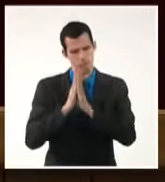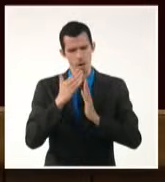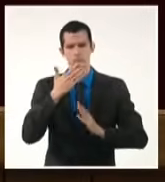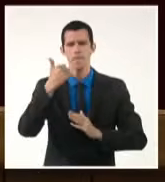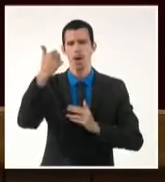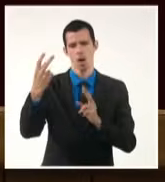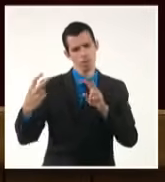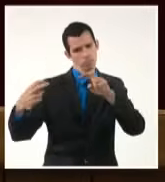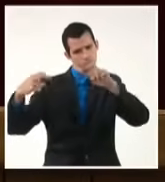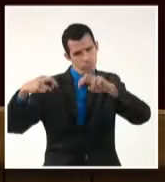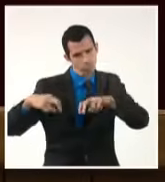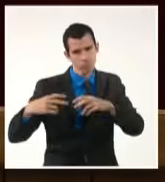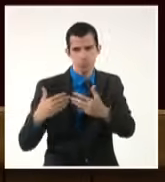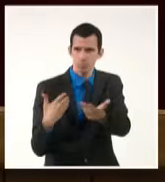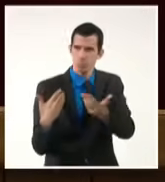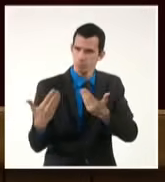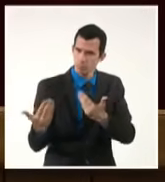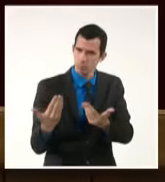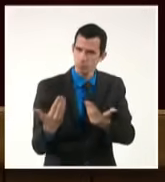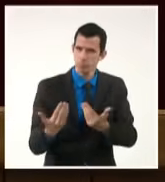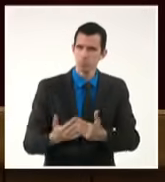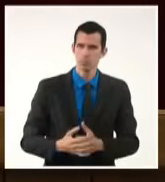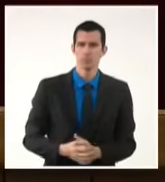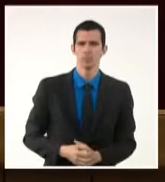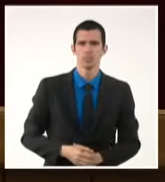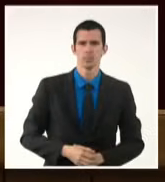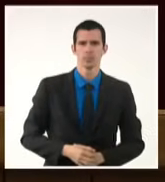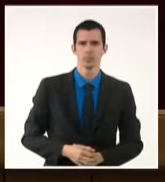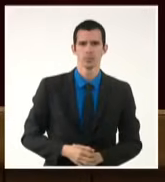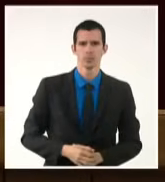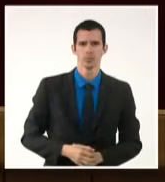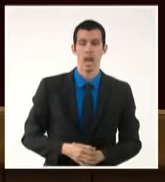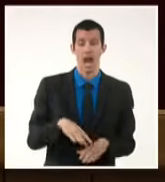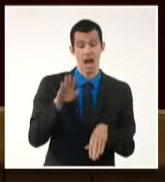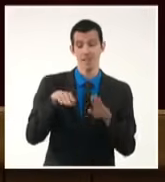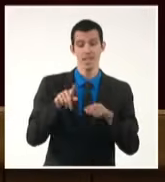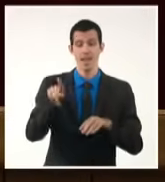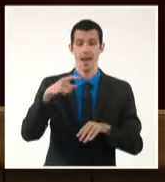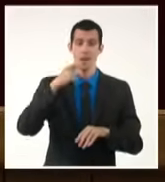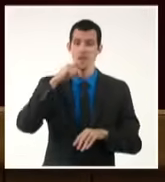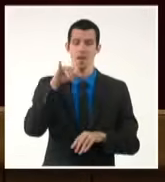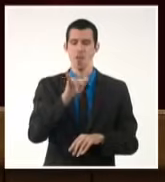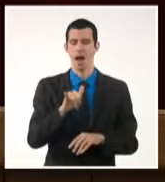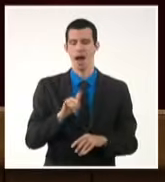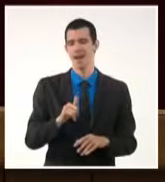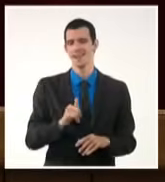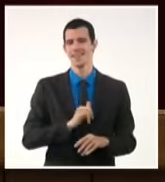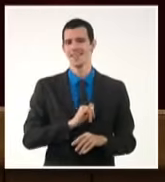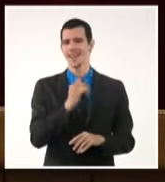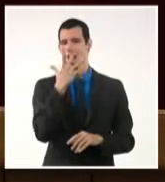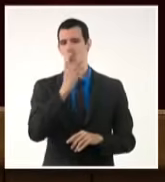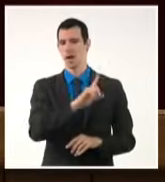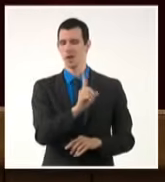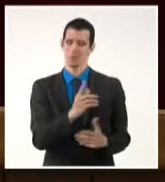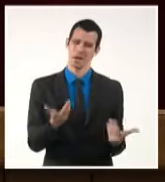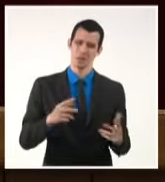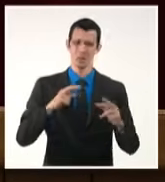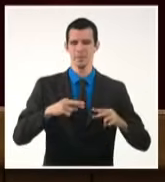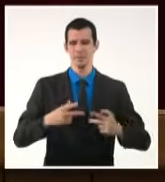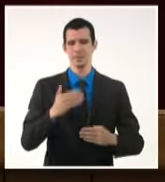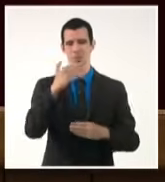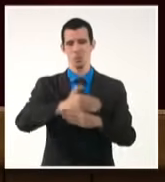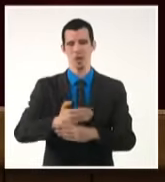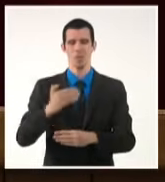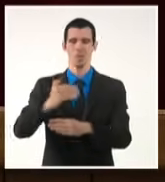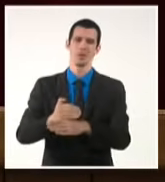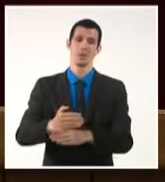frecuencia desconocen o simplemente no se quiere oír hablar sobre el impacto del bloqueo. Algunos ni